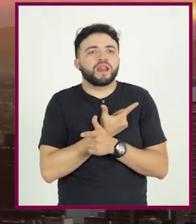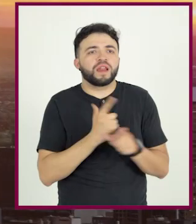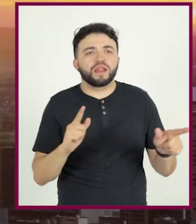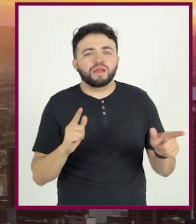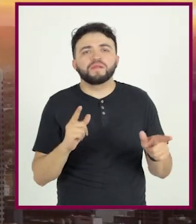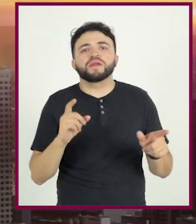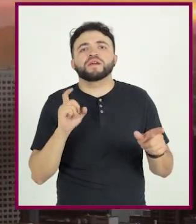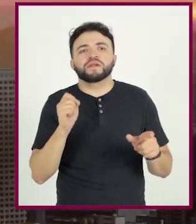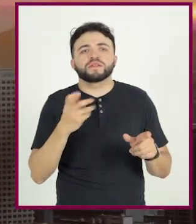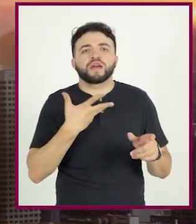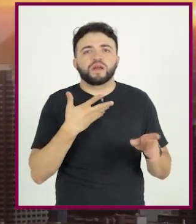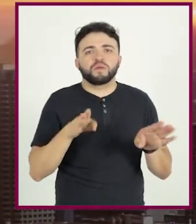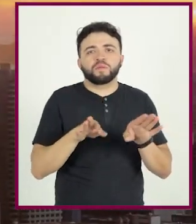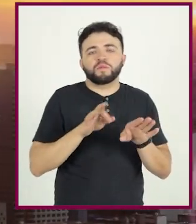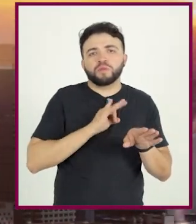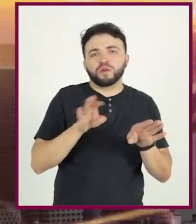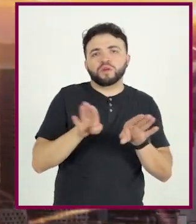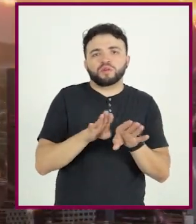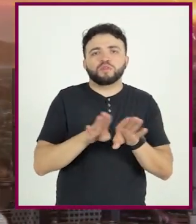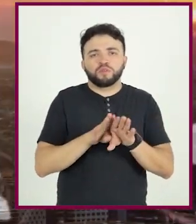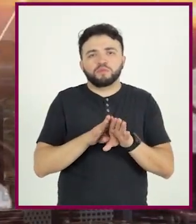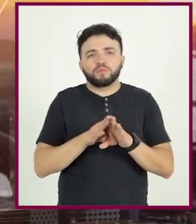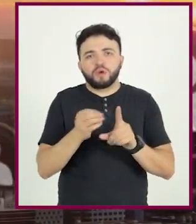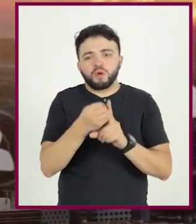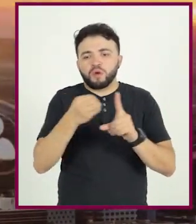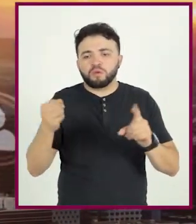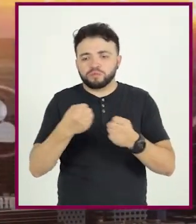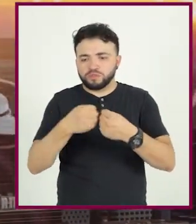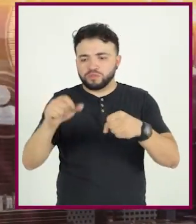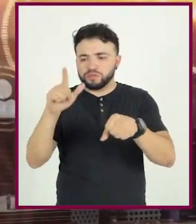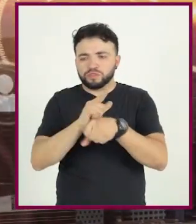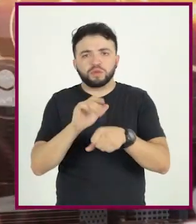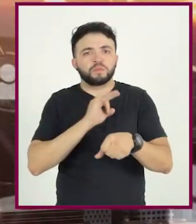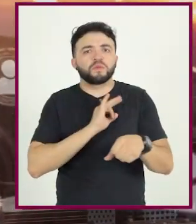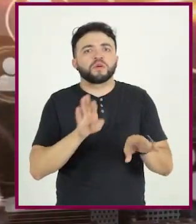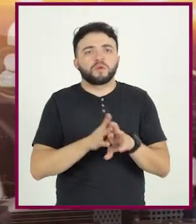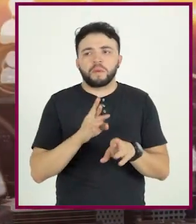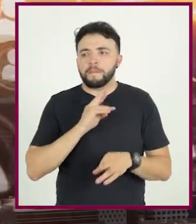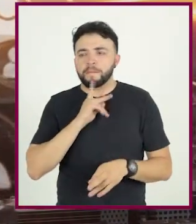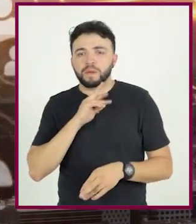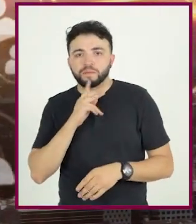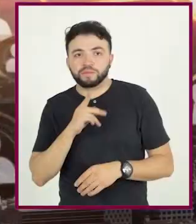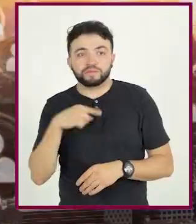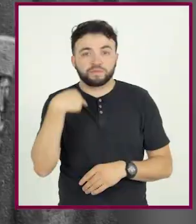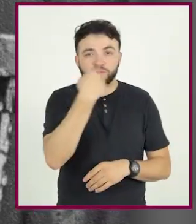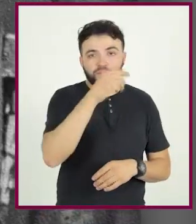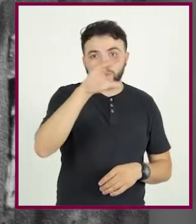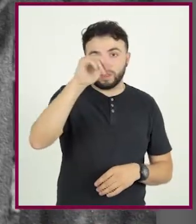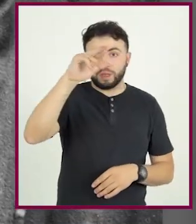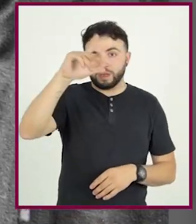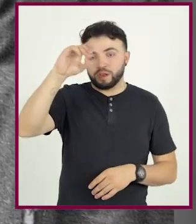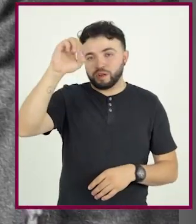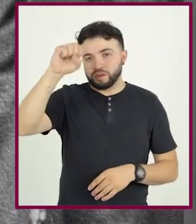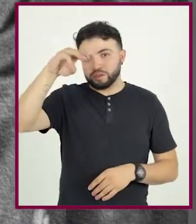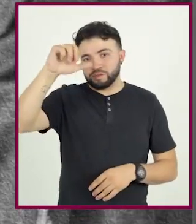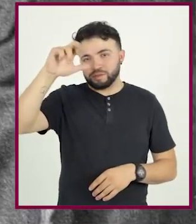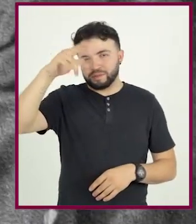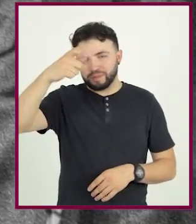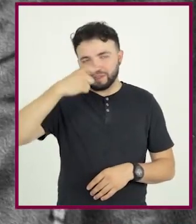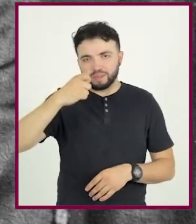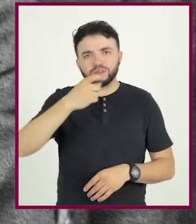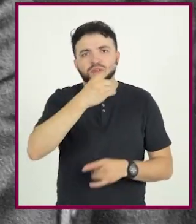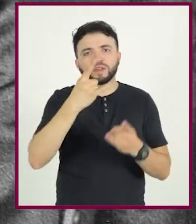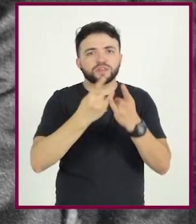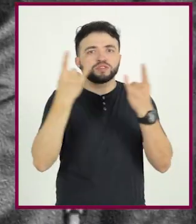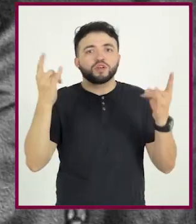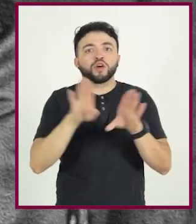las personas crear organizaciones sociales que pueden perfeccionarse con el tiempo. Carlos Marx decía que